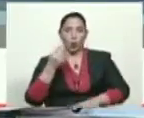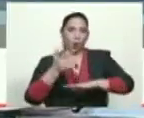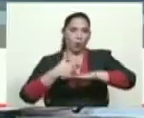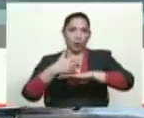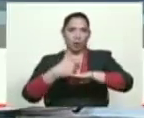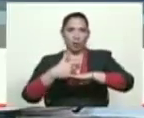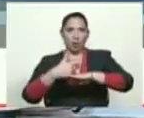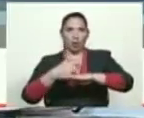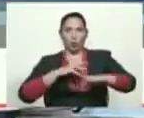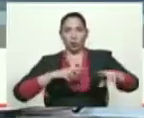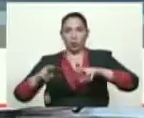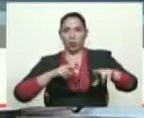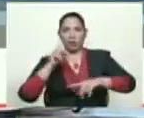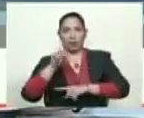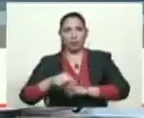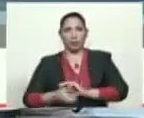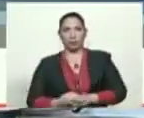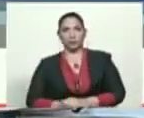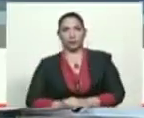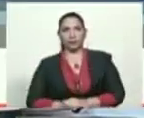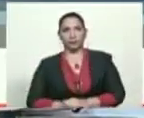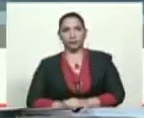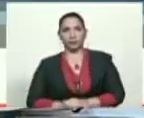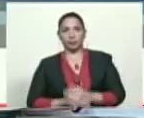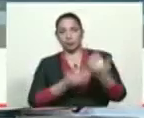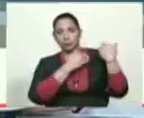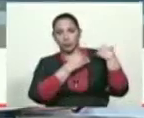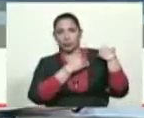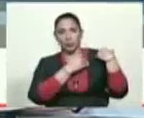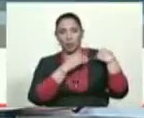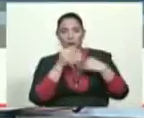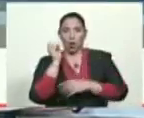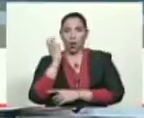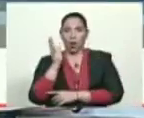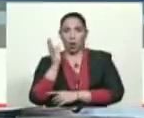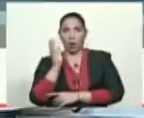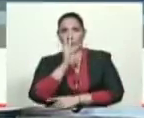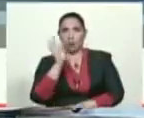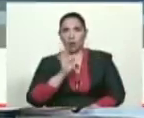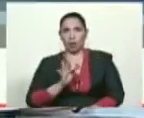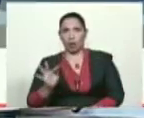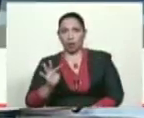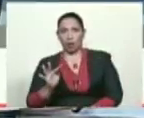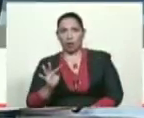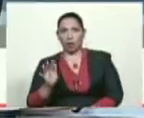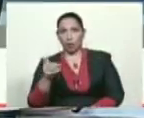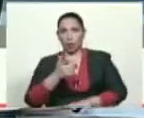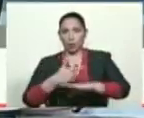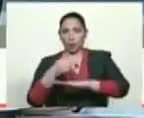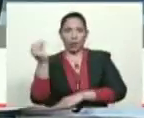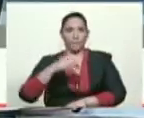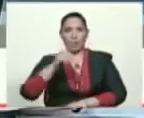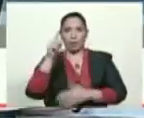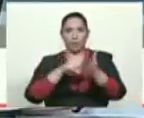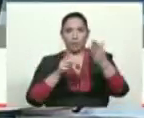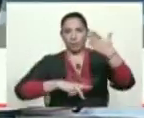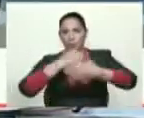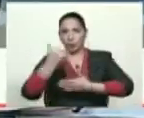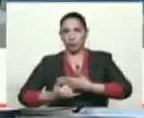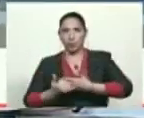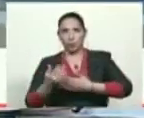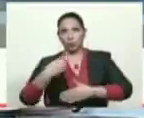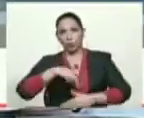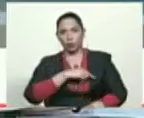y se han cargado más a través del consejo federal de gobierno se cargaron más de 1.000 proyectos más de 1.000 proyectos de los cuales